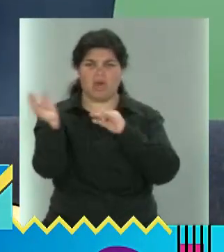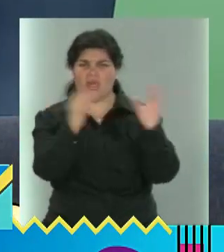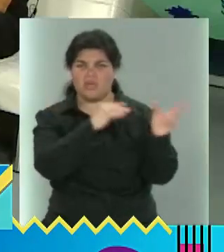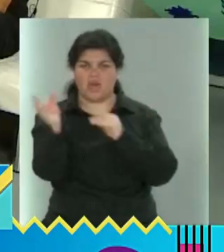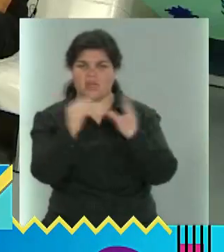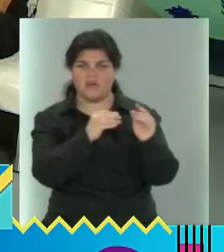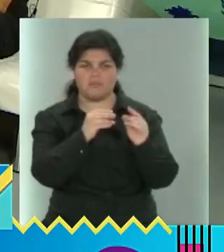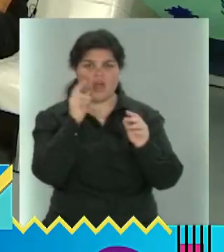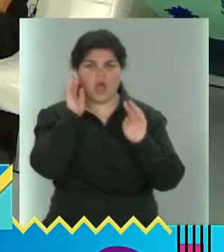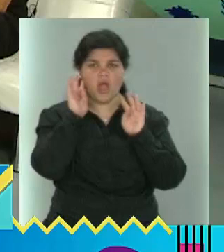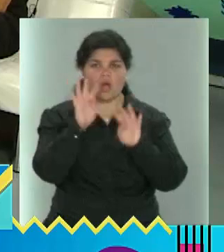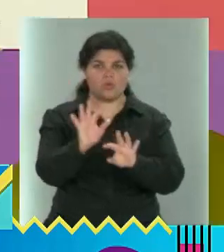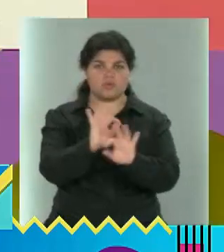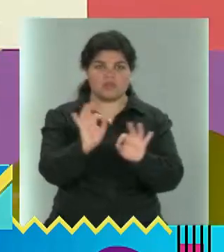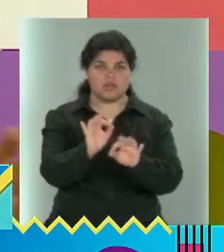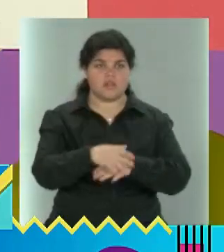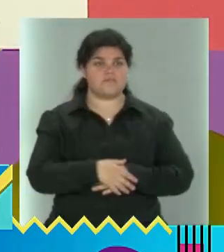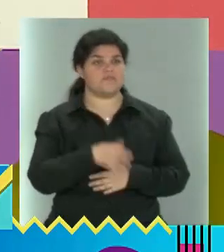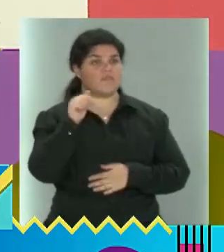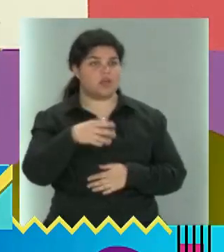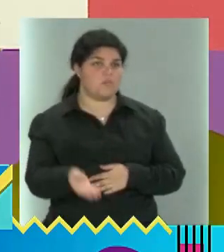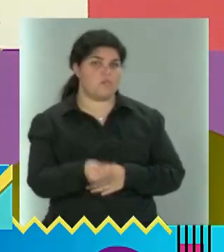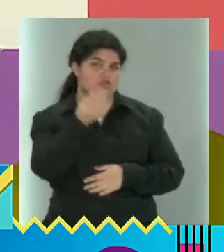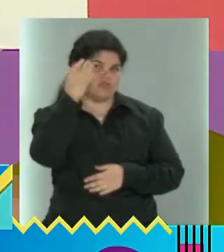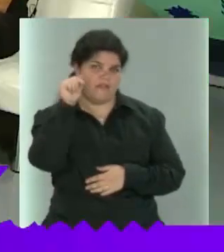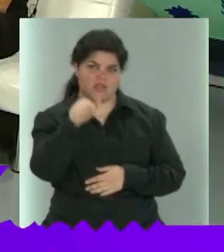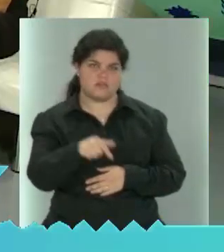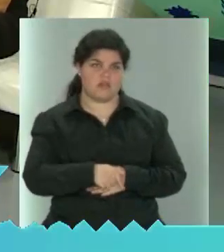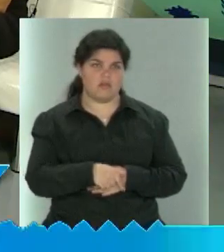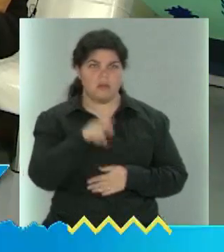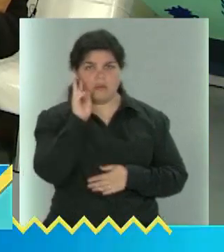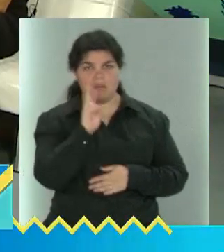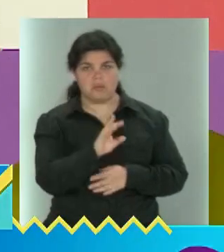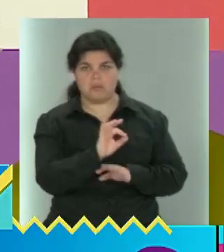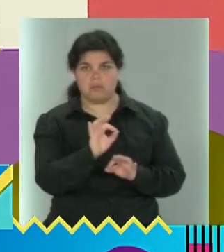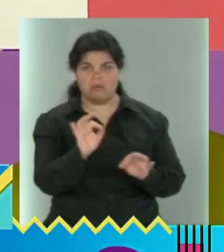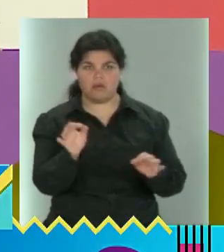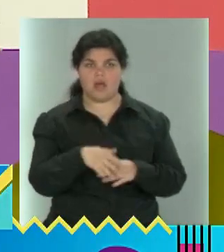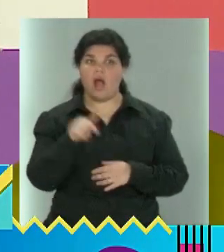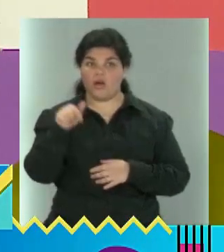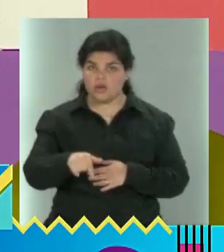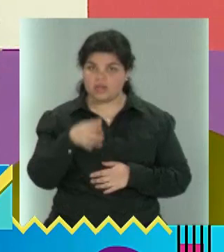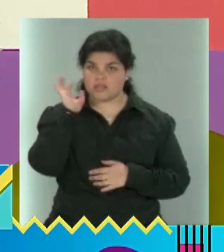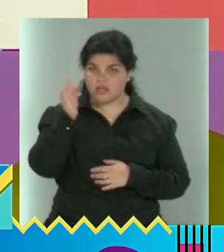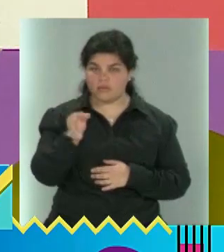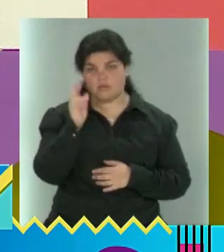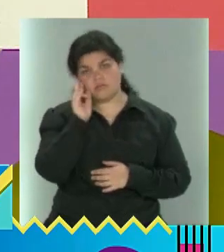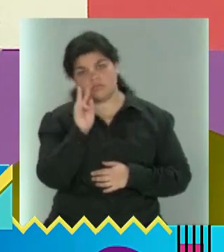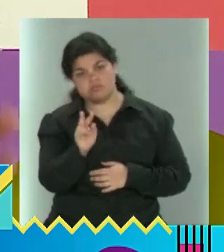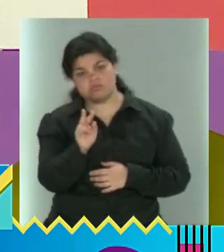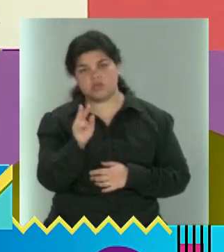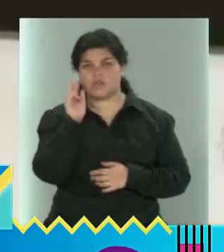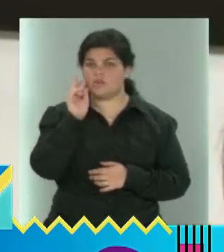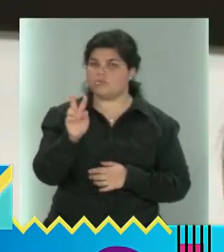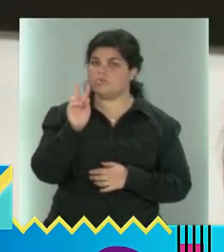escuchan. Bueno, de hecho, en este programa muchas veces ha pasado que no nos hemos escuchado y hoy se nota muchísimo esto de estar escuchándonos. No